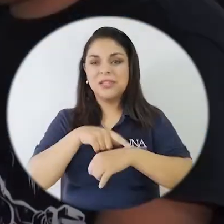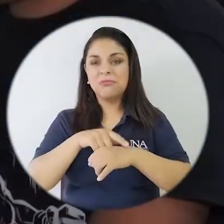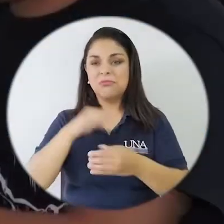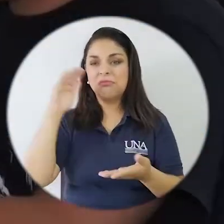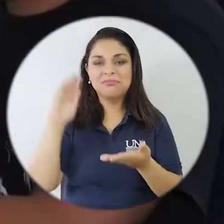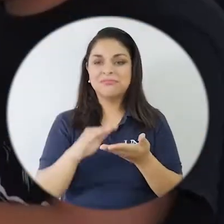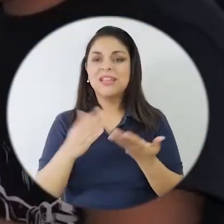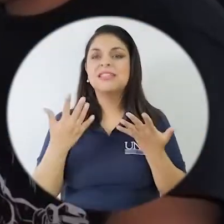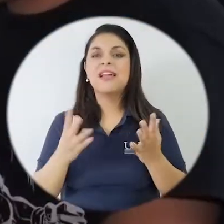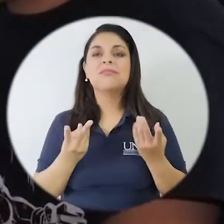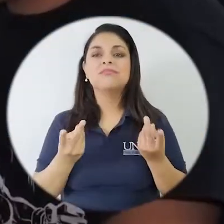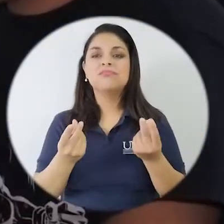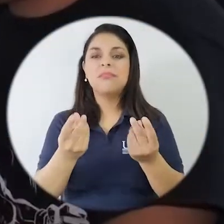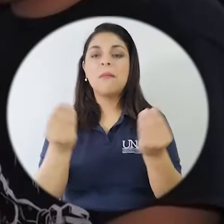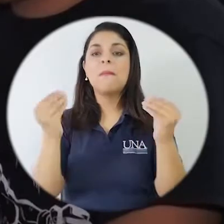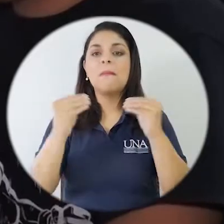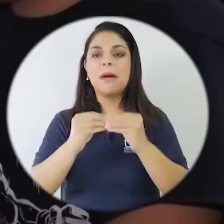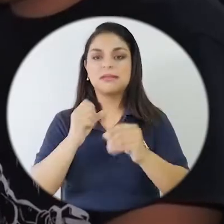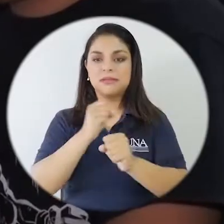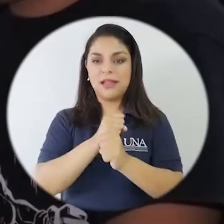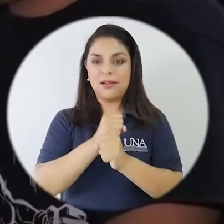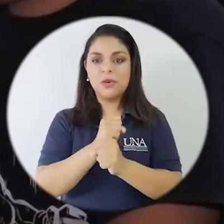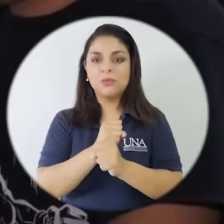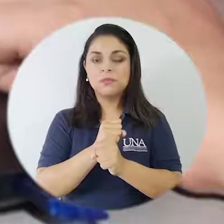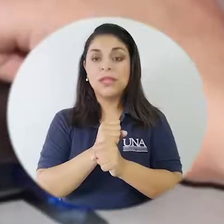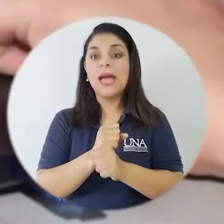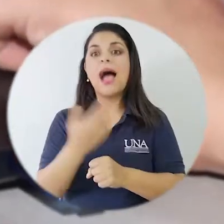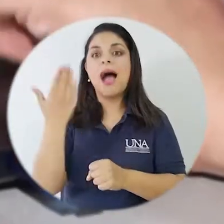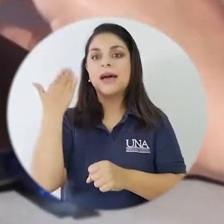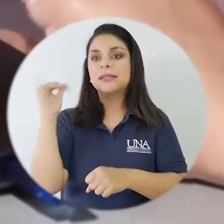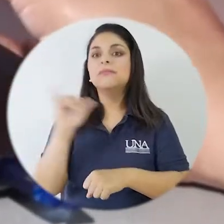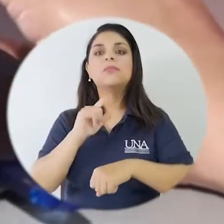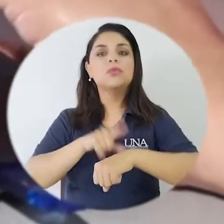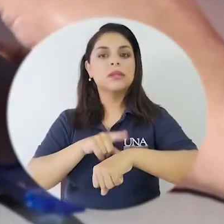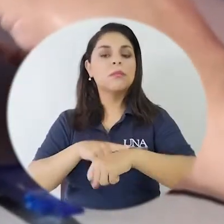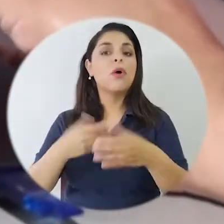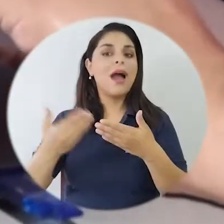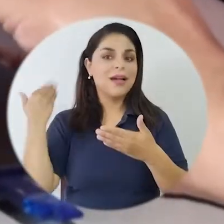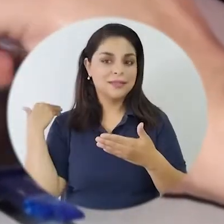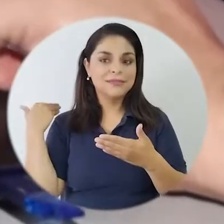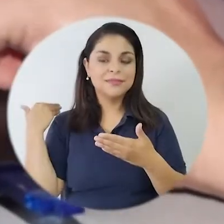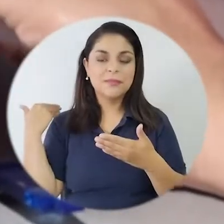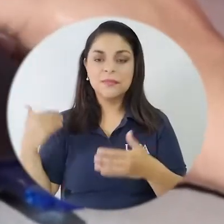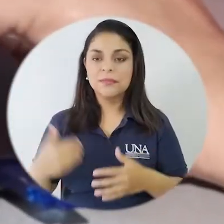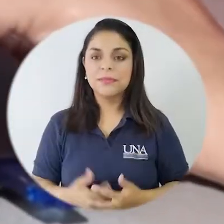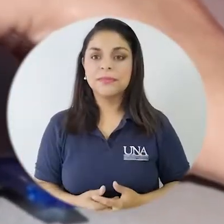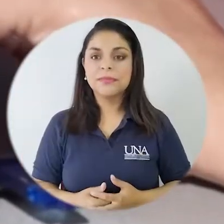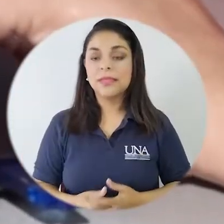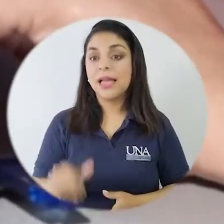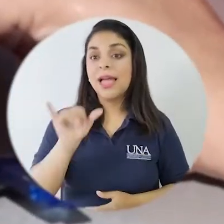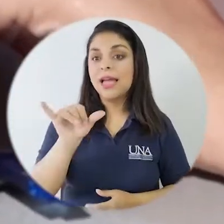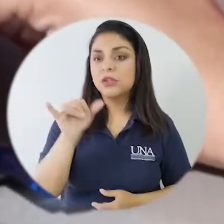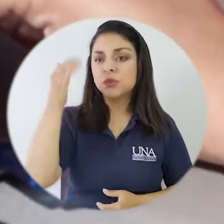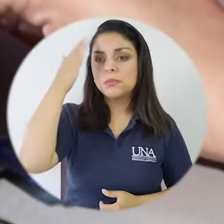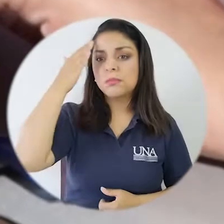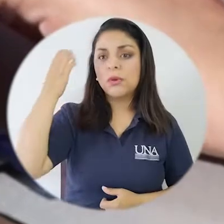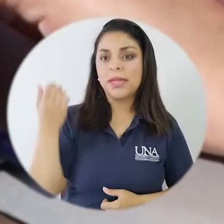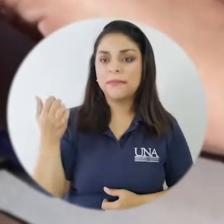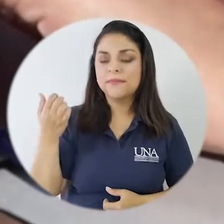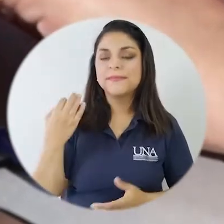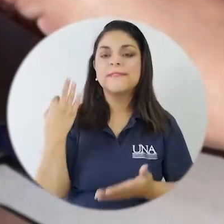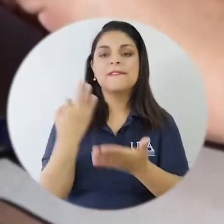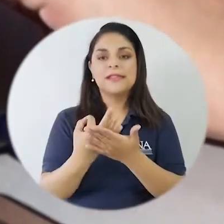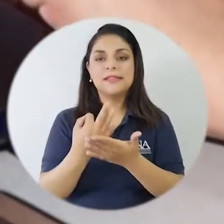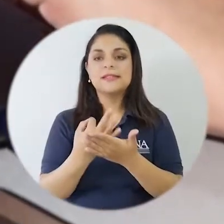entonces permite un mayor de volumen de trabajo en el mismo tiempo que antes se desarrollaba. Esto desde el punto de vista financiero y